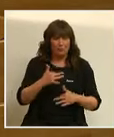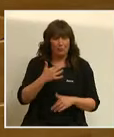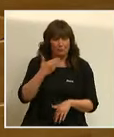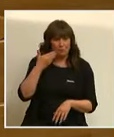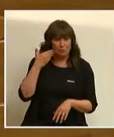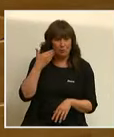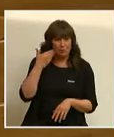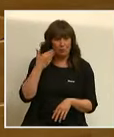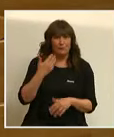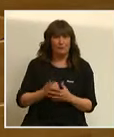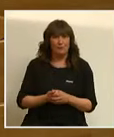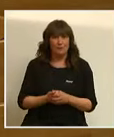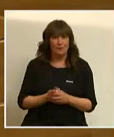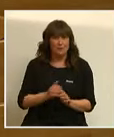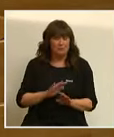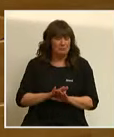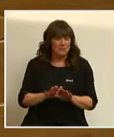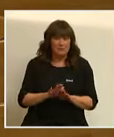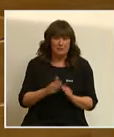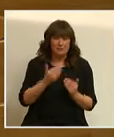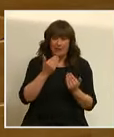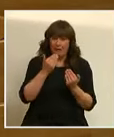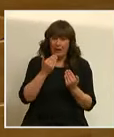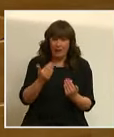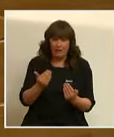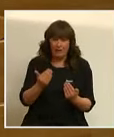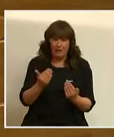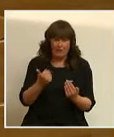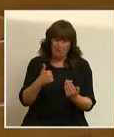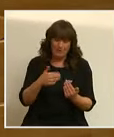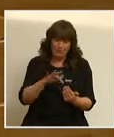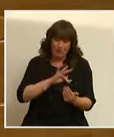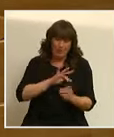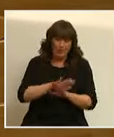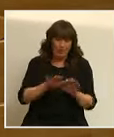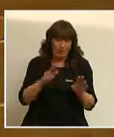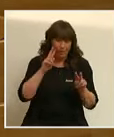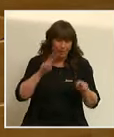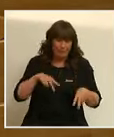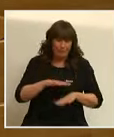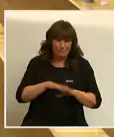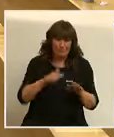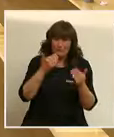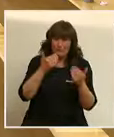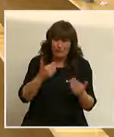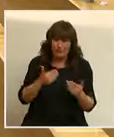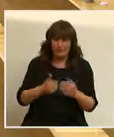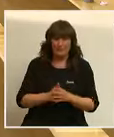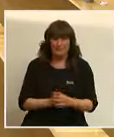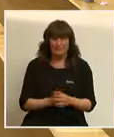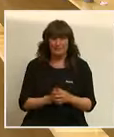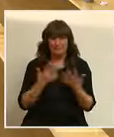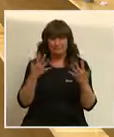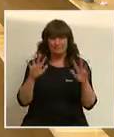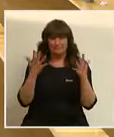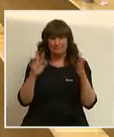solo agradecerles la misma. Muchísimas gracias. Y...